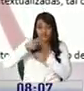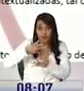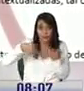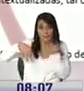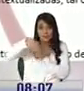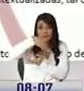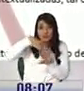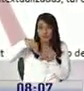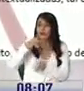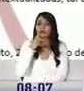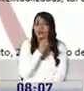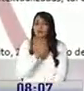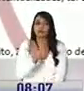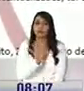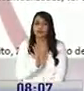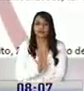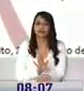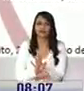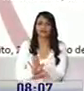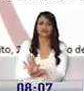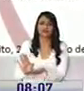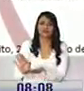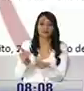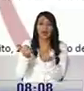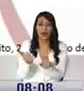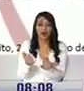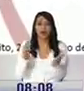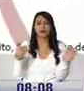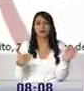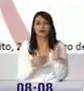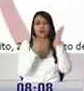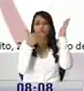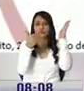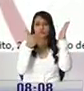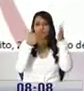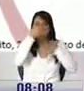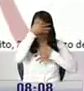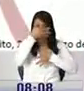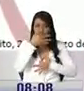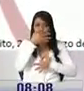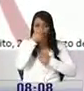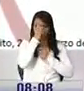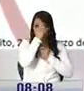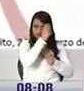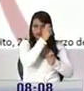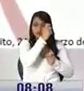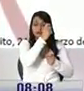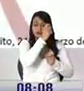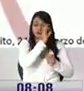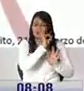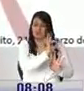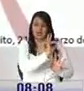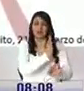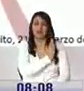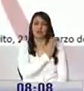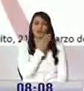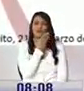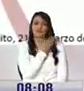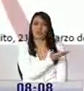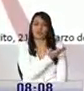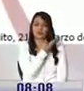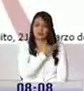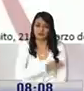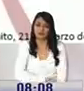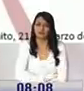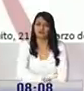y tergiversada con la que se está atentando en contra del buen nombre imagen favorable credibilidad y reputación